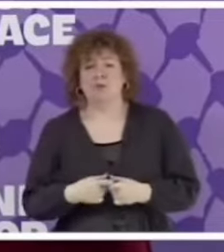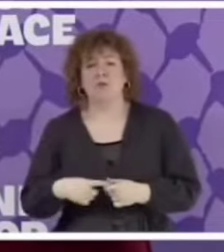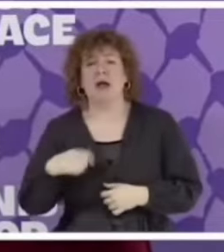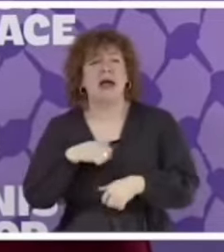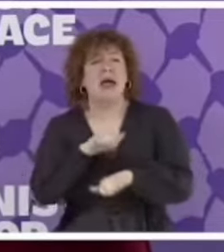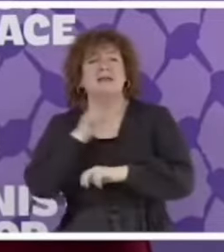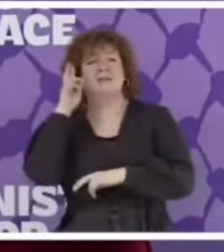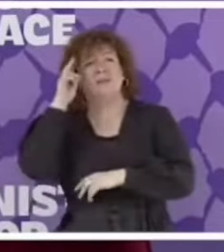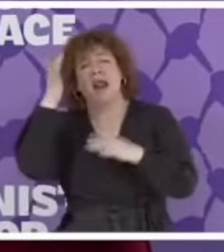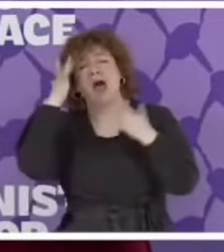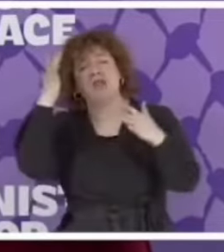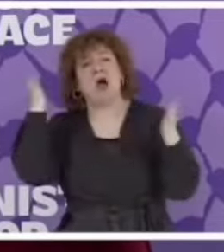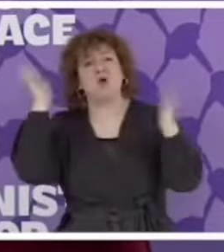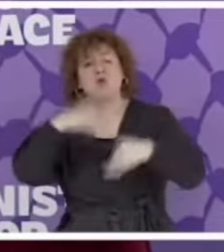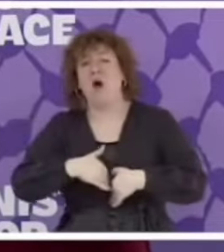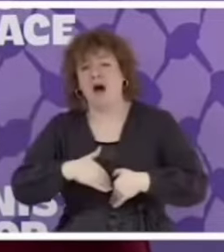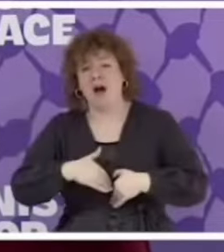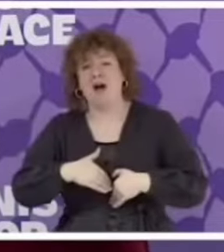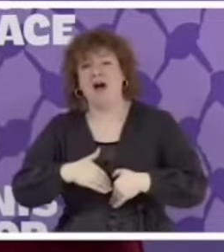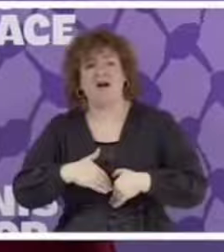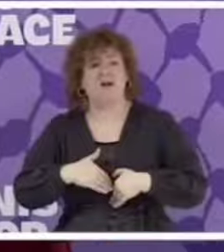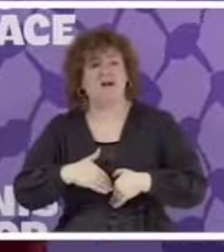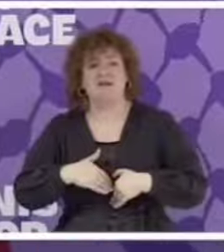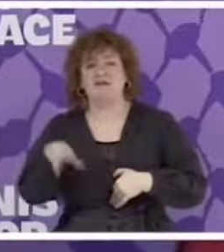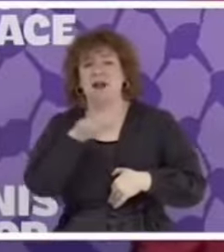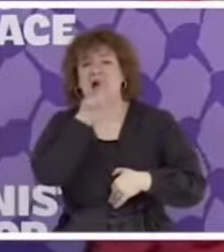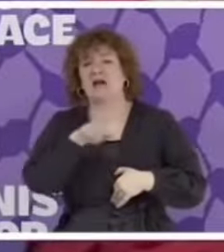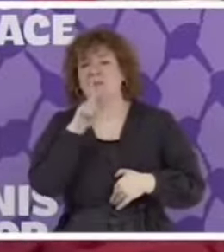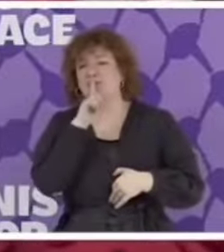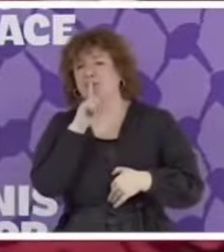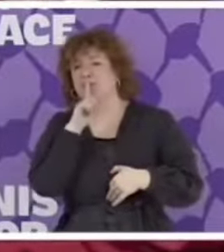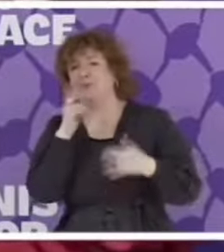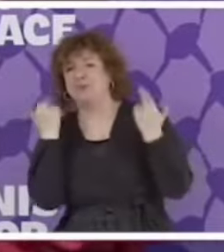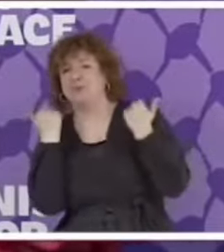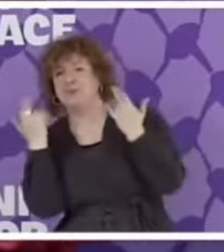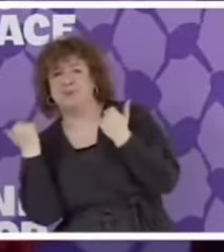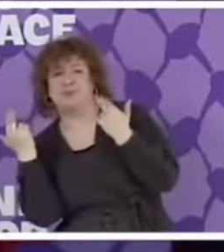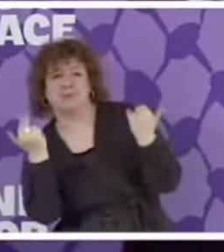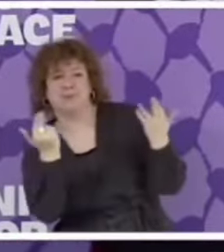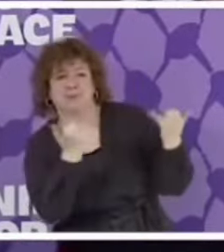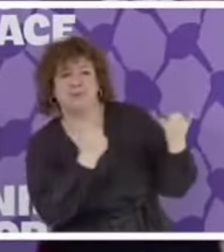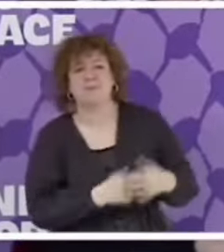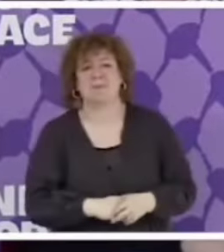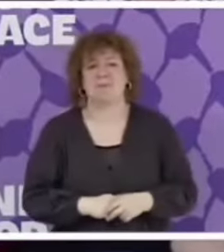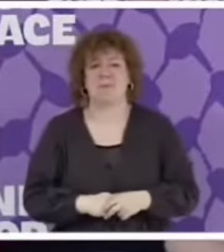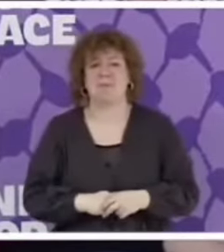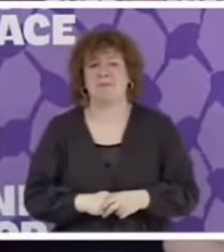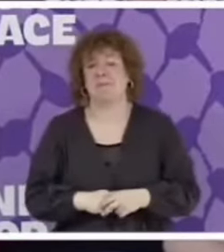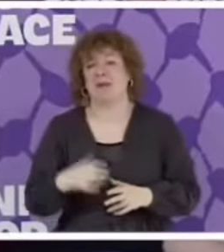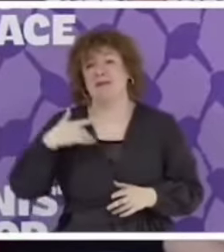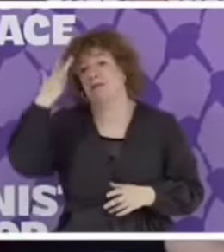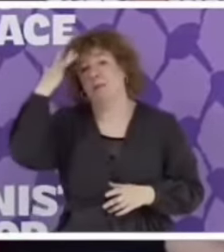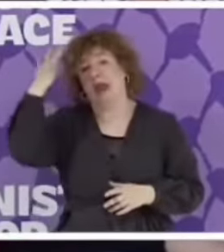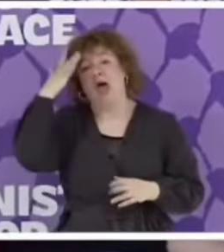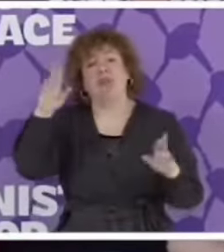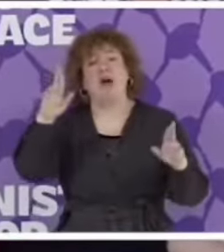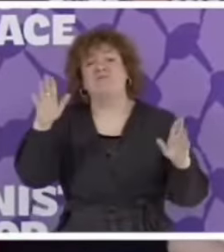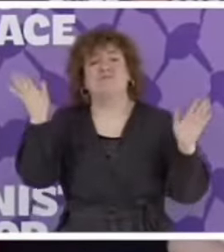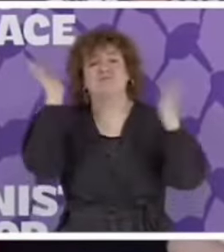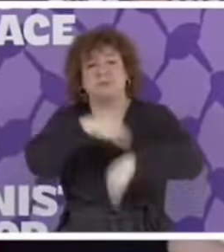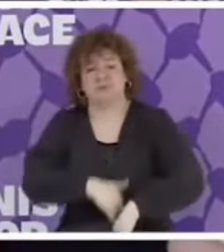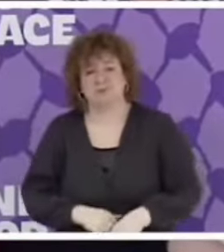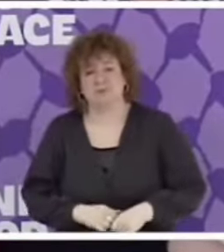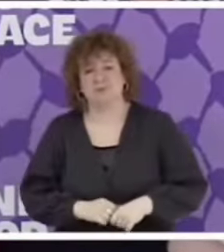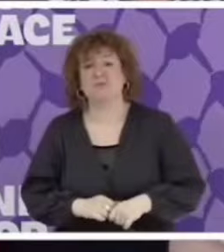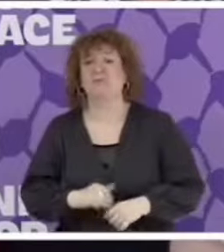la esperanza es cuando nadie levanta la voz. Y precisamente de eso van estos